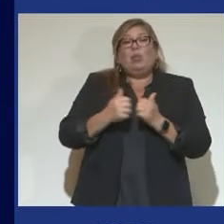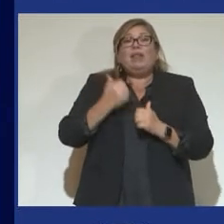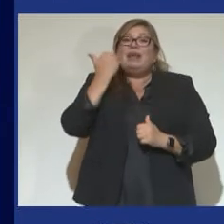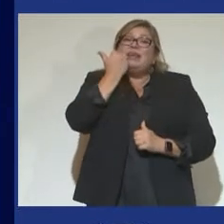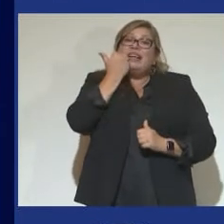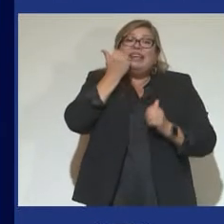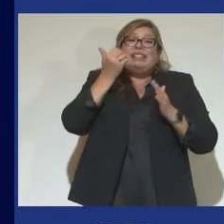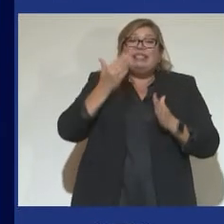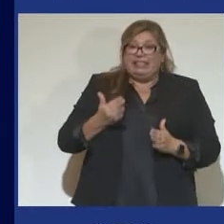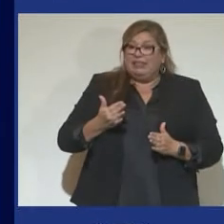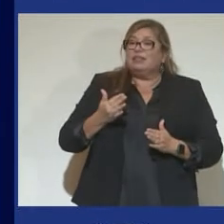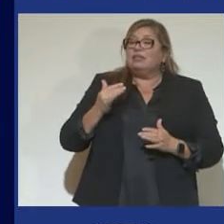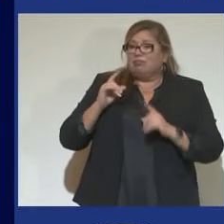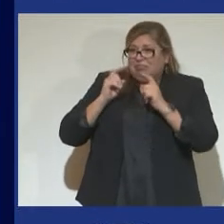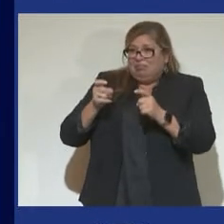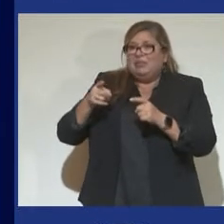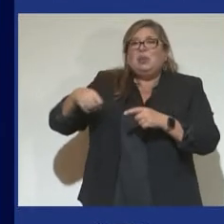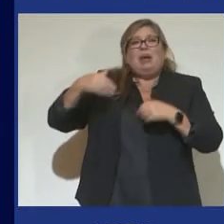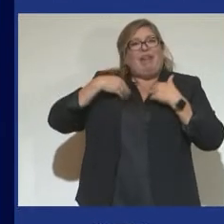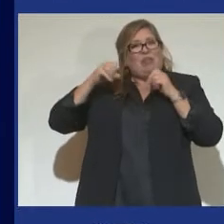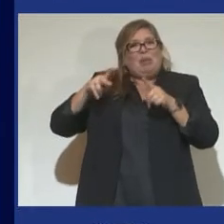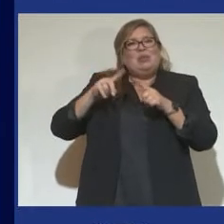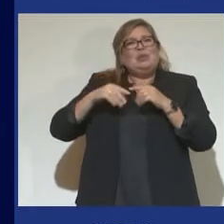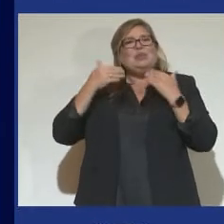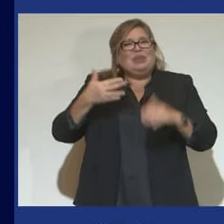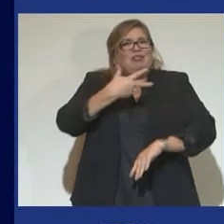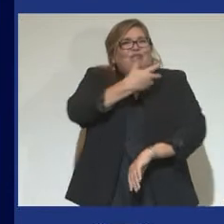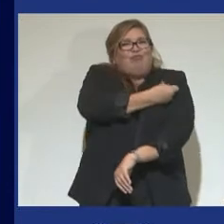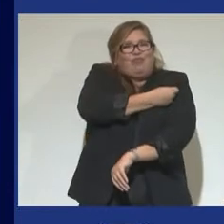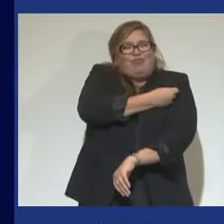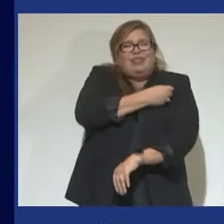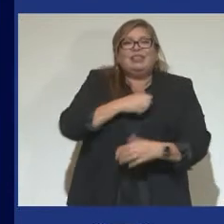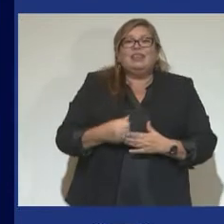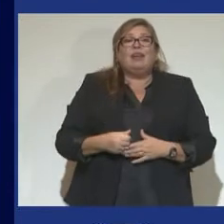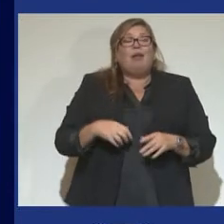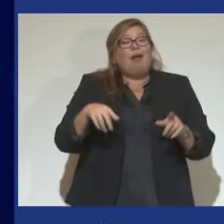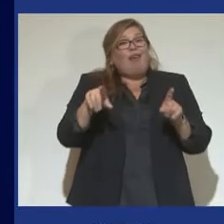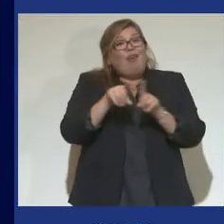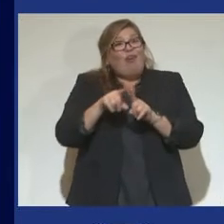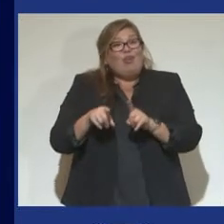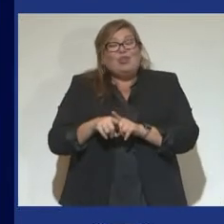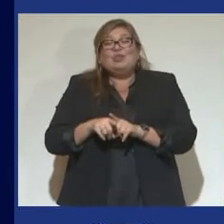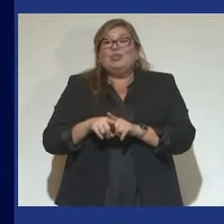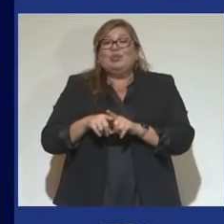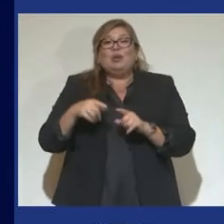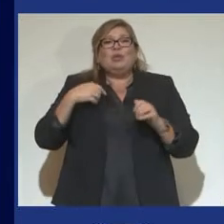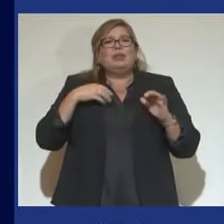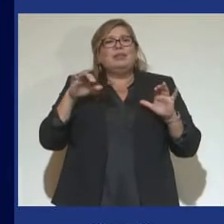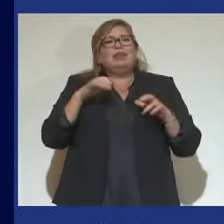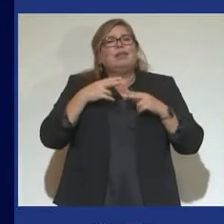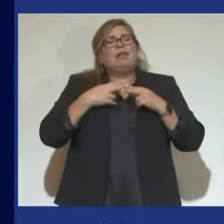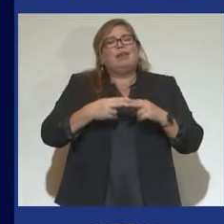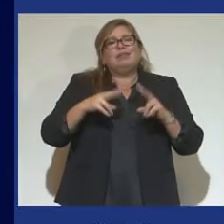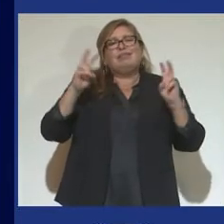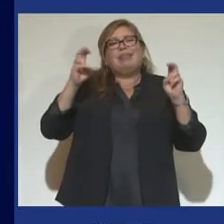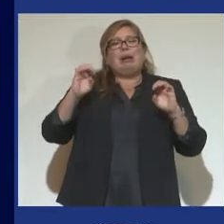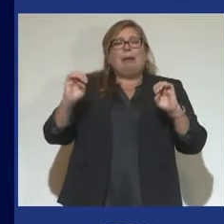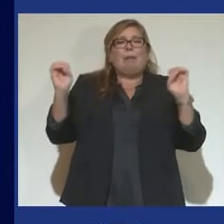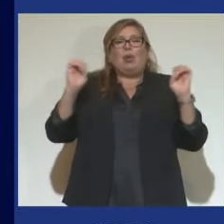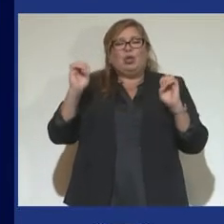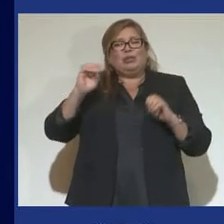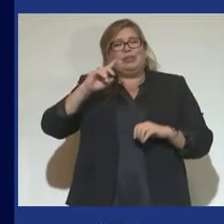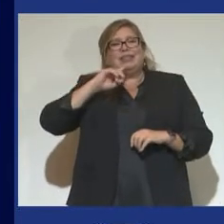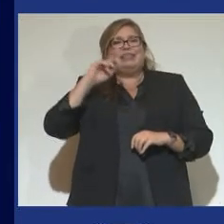y ahora ellos pueden administrar las vacunas también lo hicimos tal vez usted dirá que